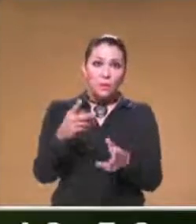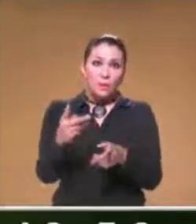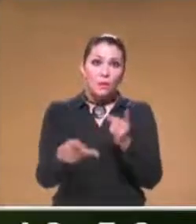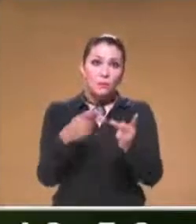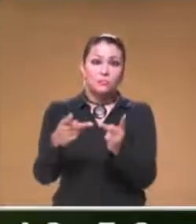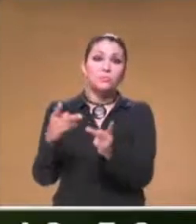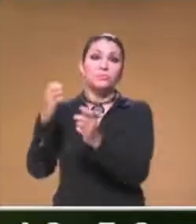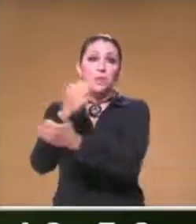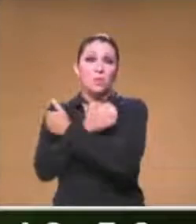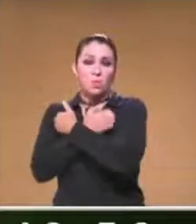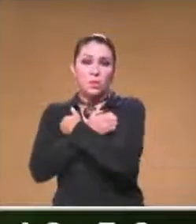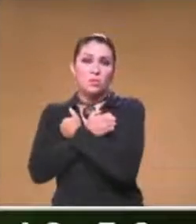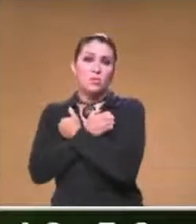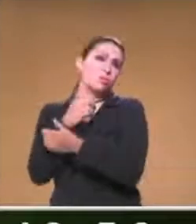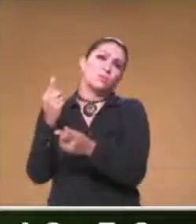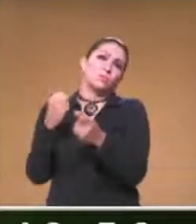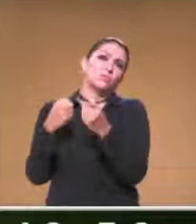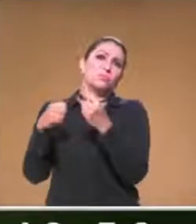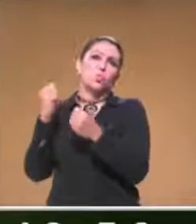educación, turismo.